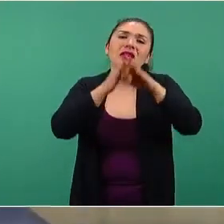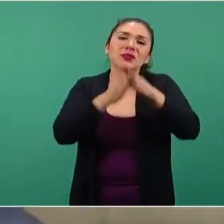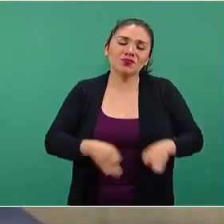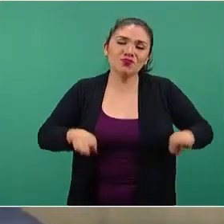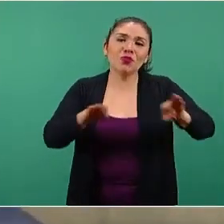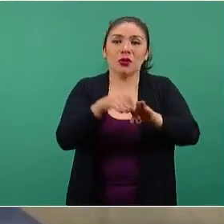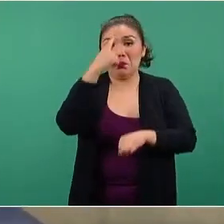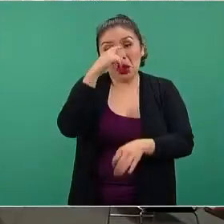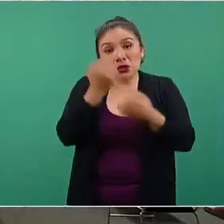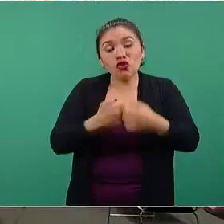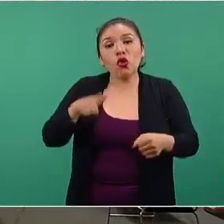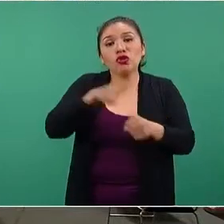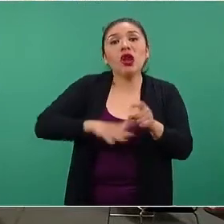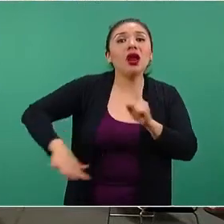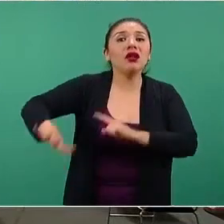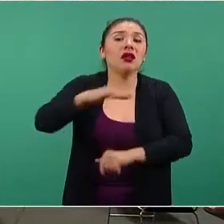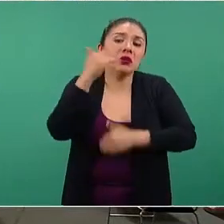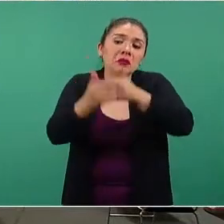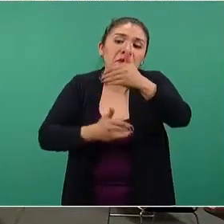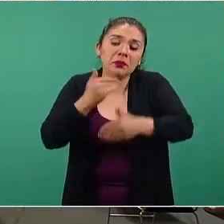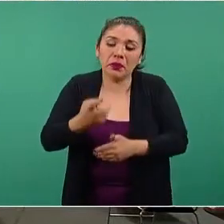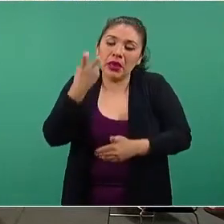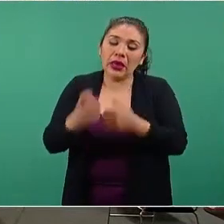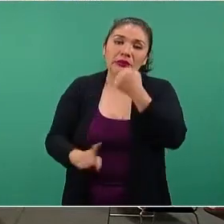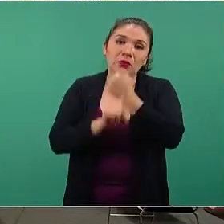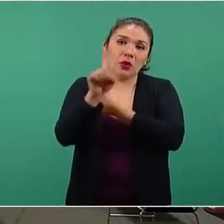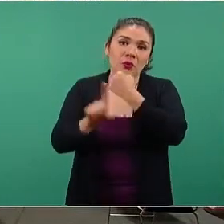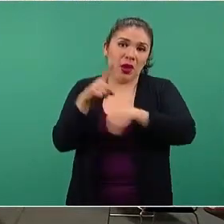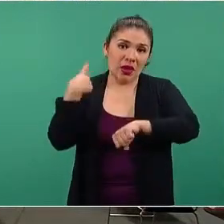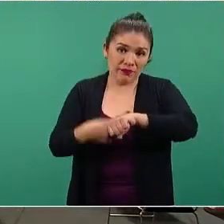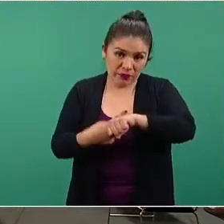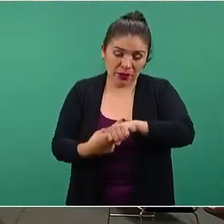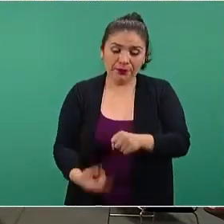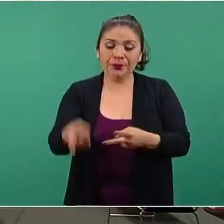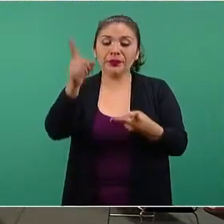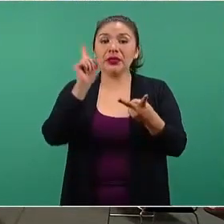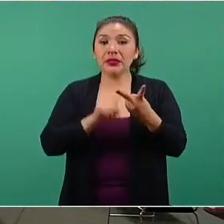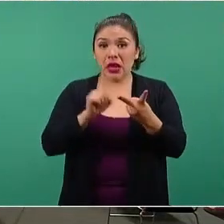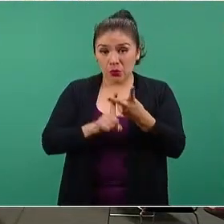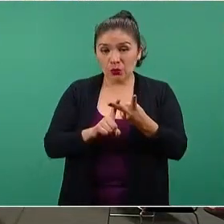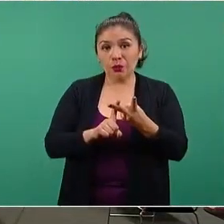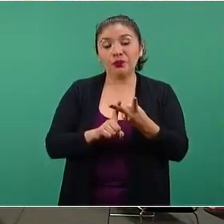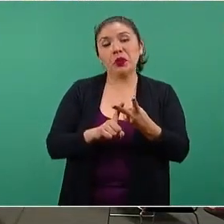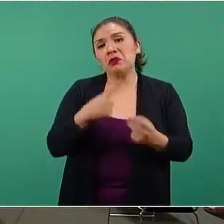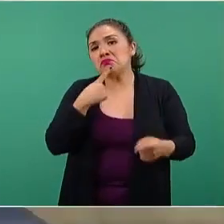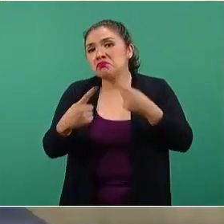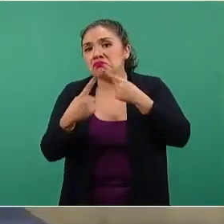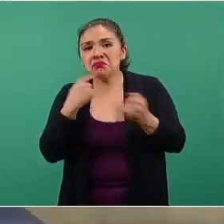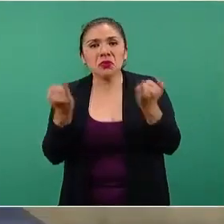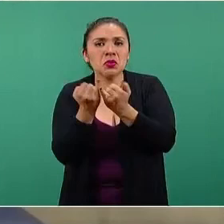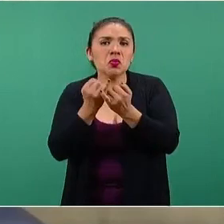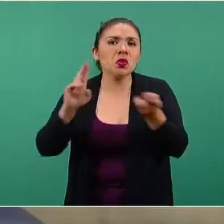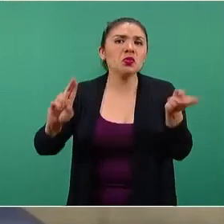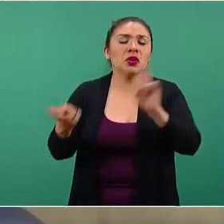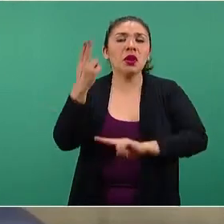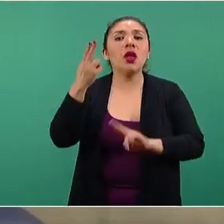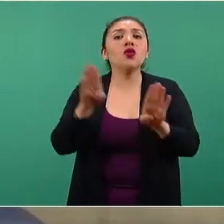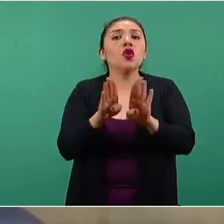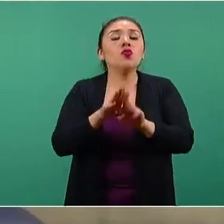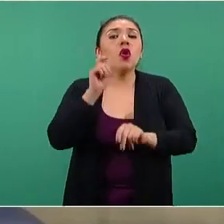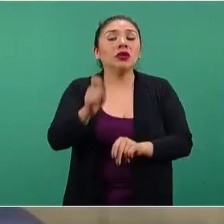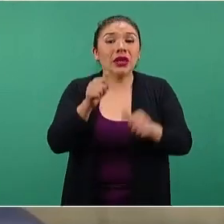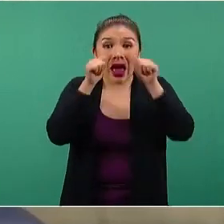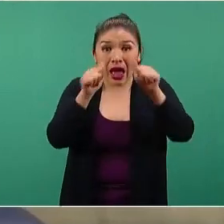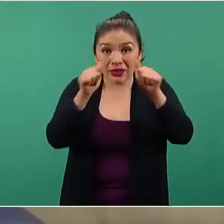más importantes del curso de esta epidemia en México. Y lo segundo, el consenso universal. Los sistemas de salud